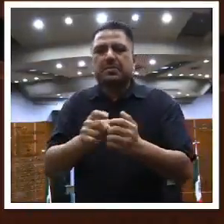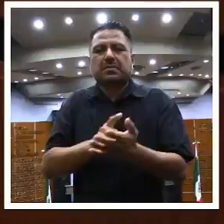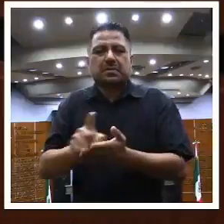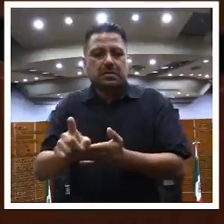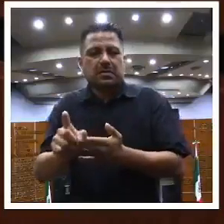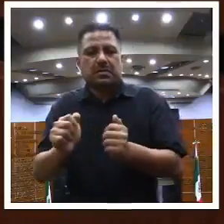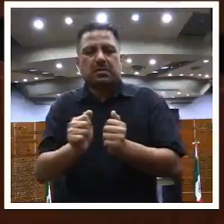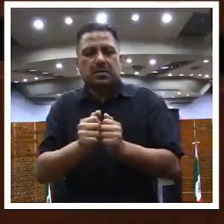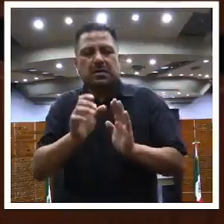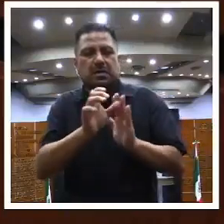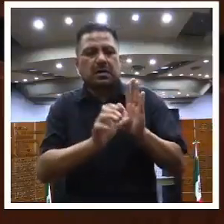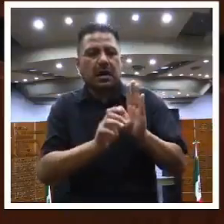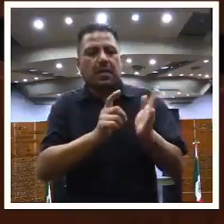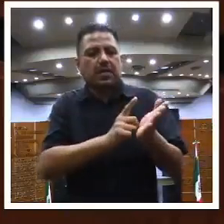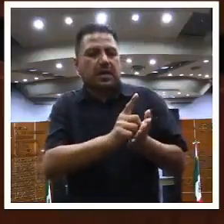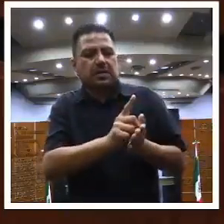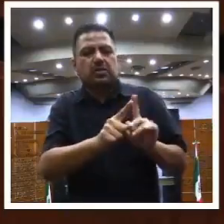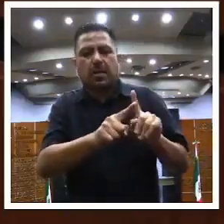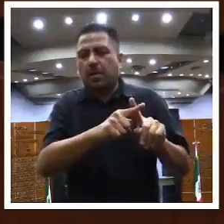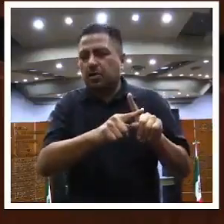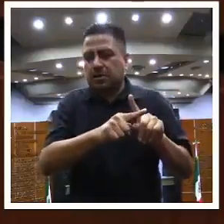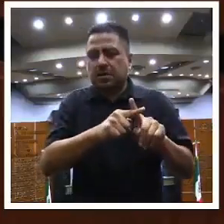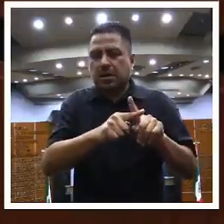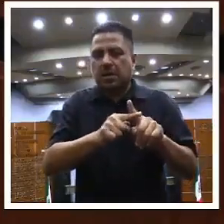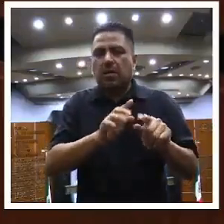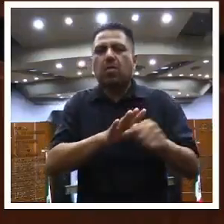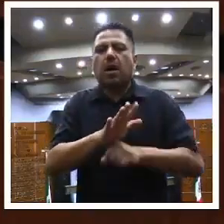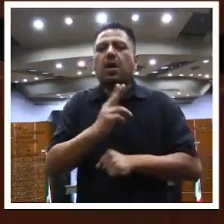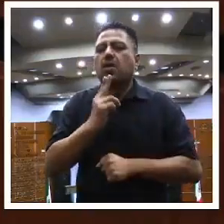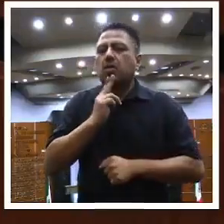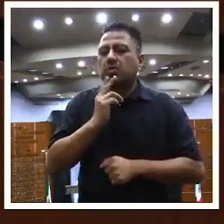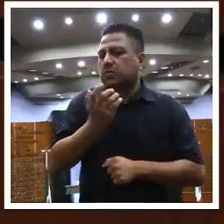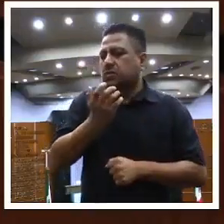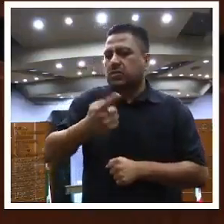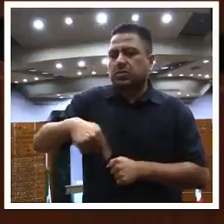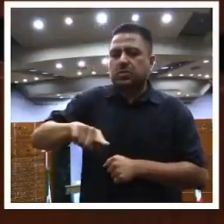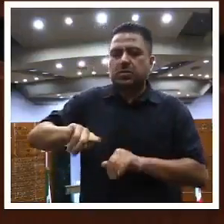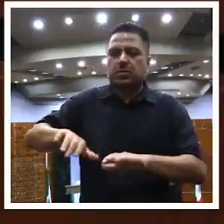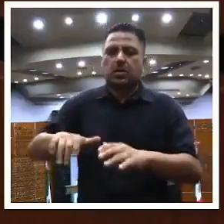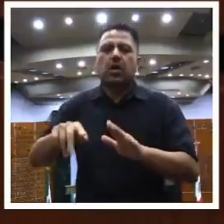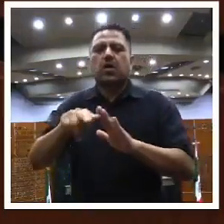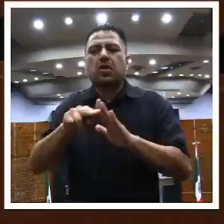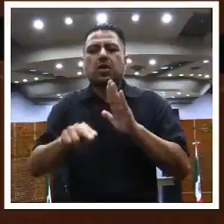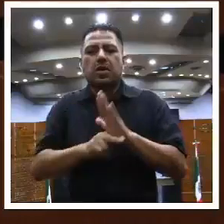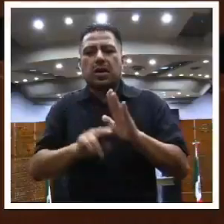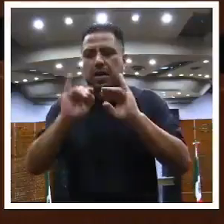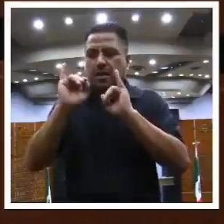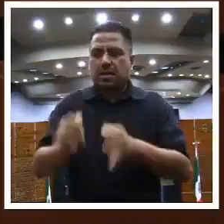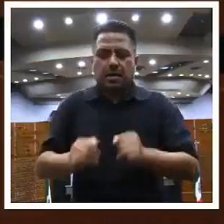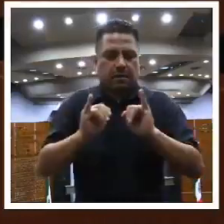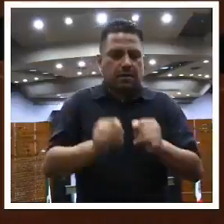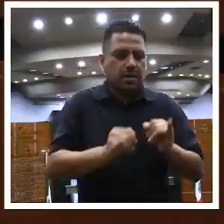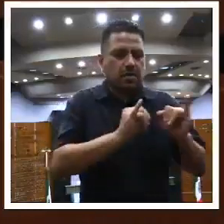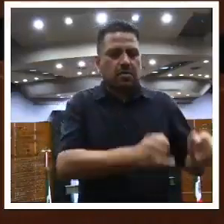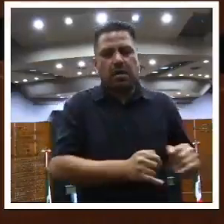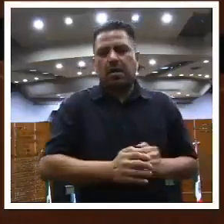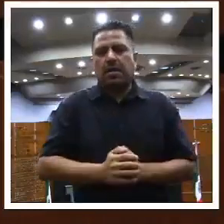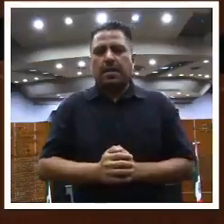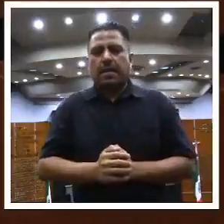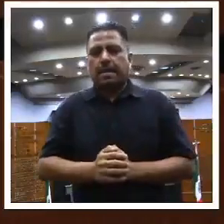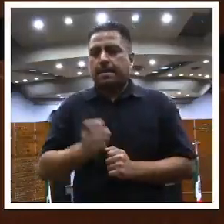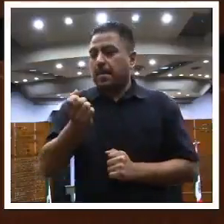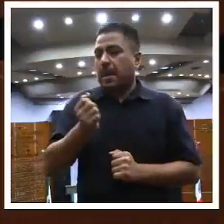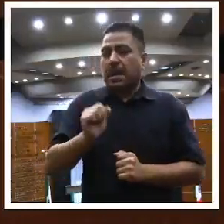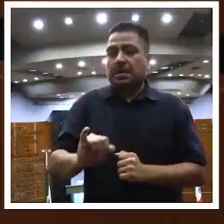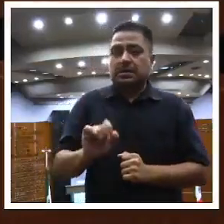derecho consuetudinario y el derecho positivo, entre usos y costumbres colectivos y normatividad individual. En tal